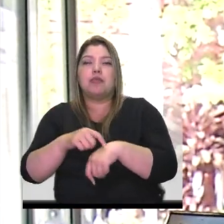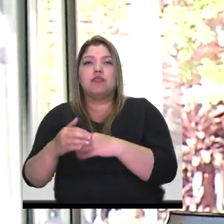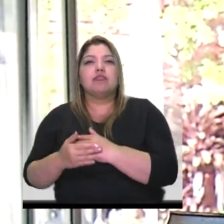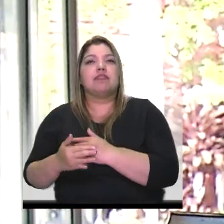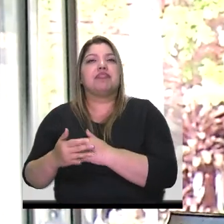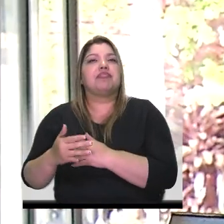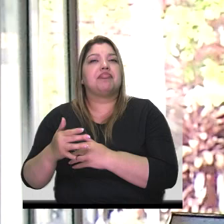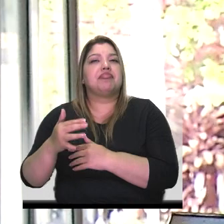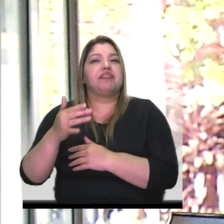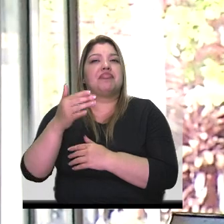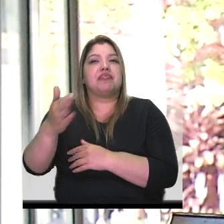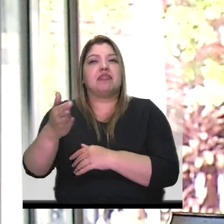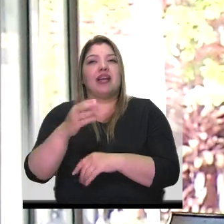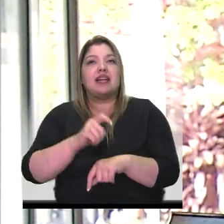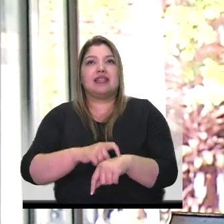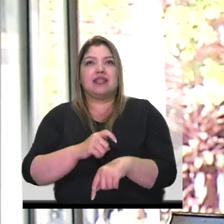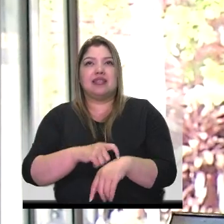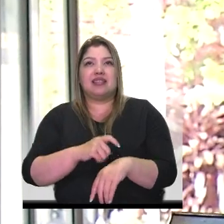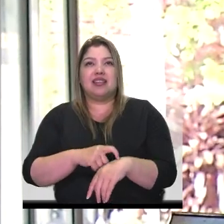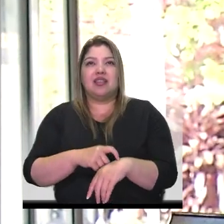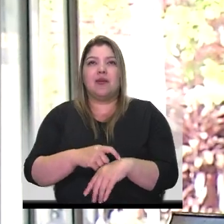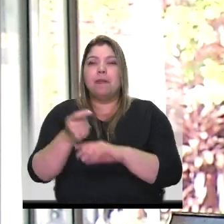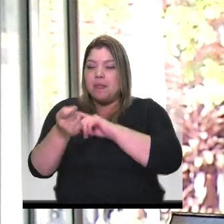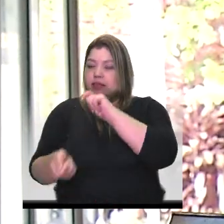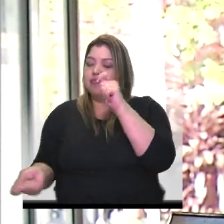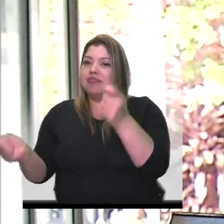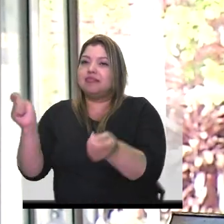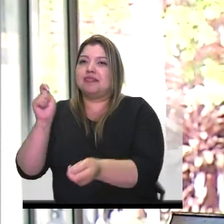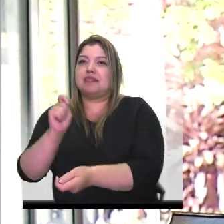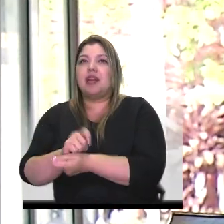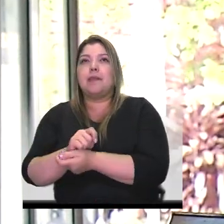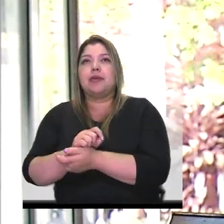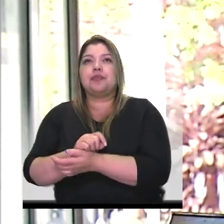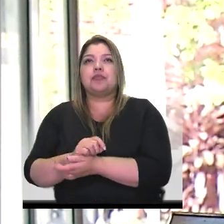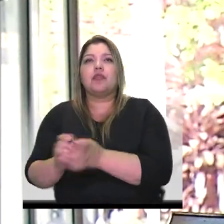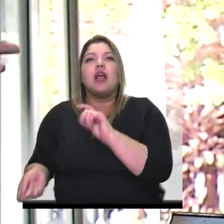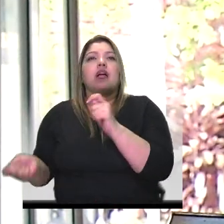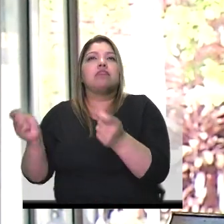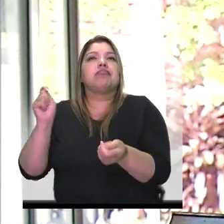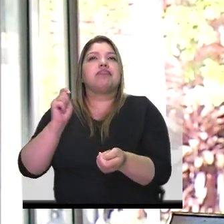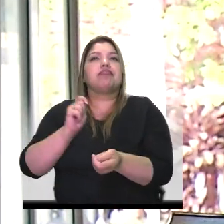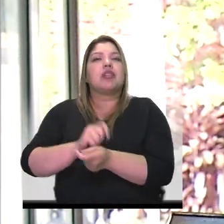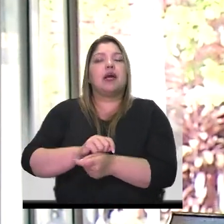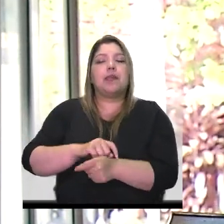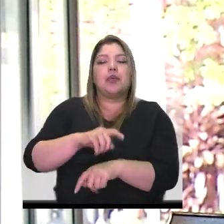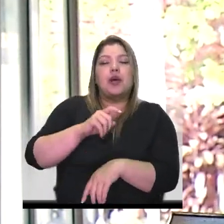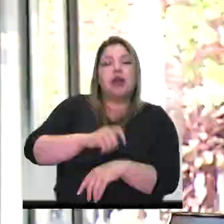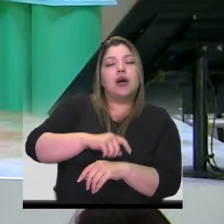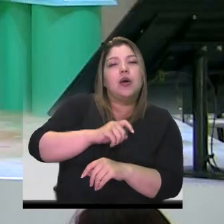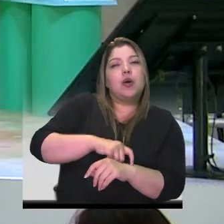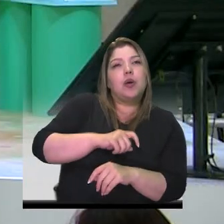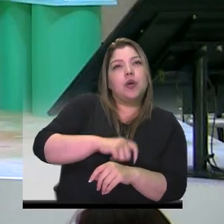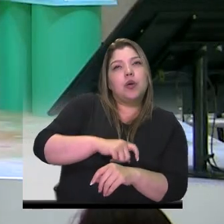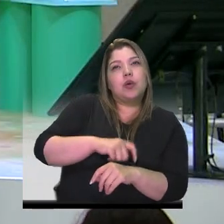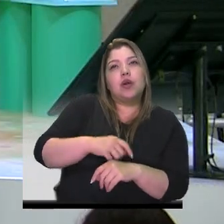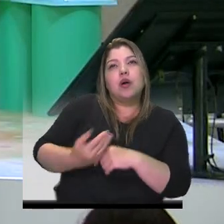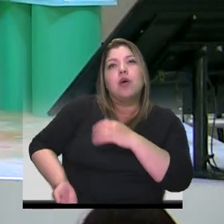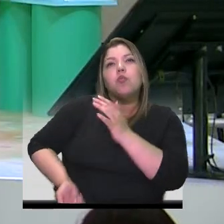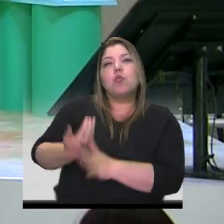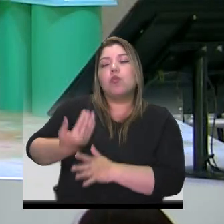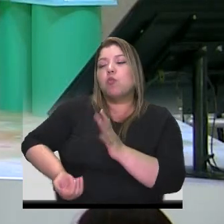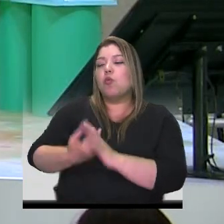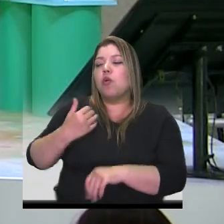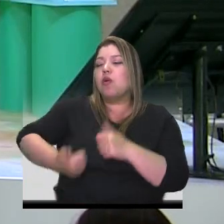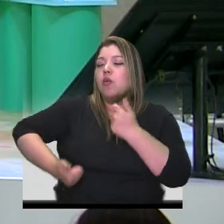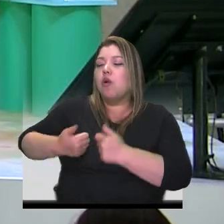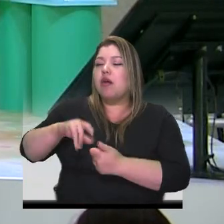tienen más sentido, que no cambian pues simplemente como esos conceptos efímeros como de la hora, de lo que está de moda en este momento, de lo